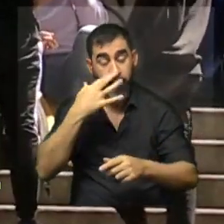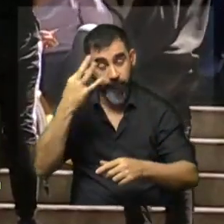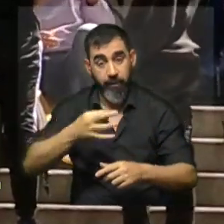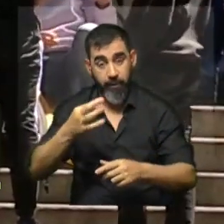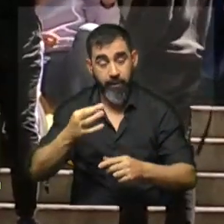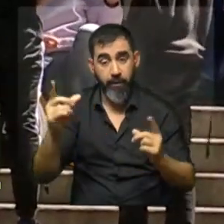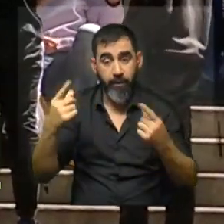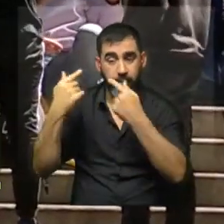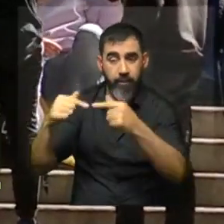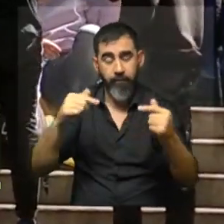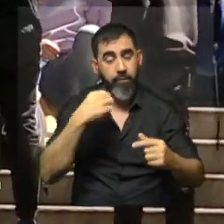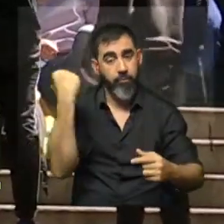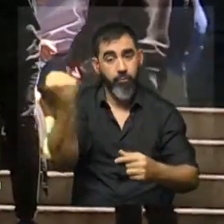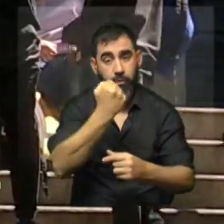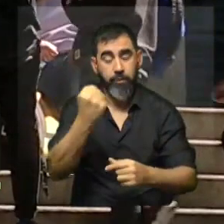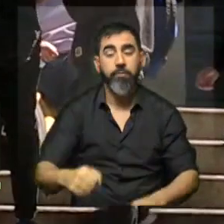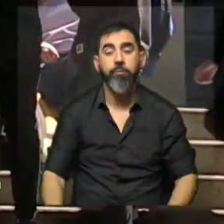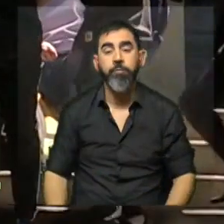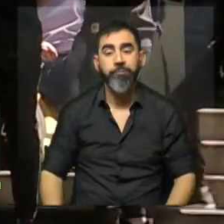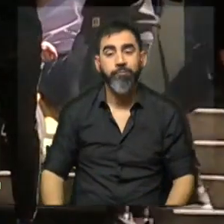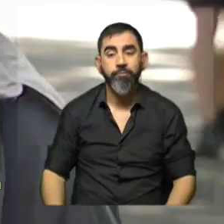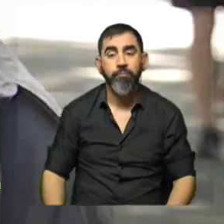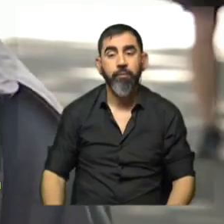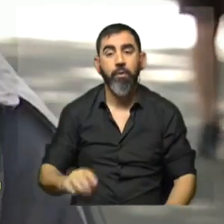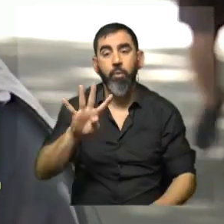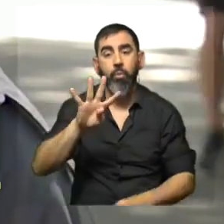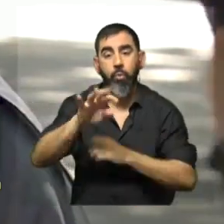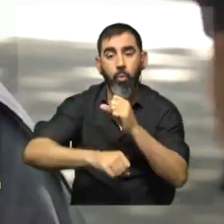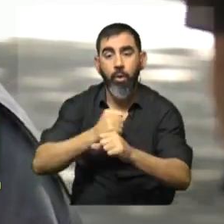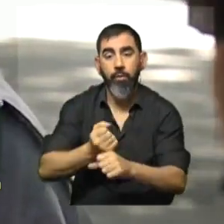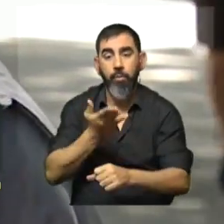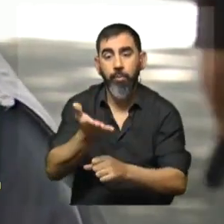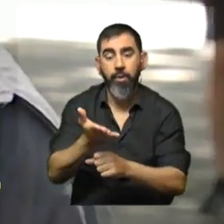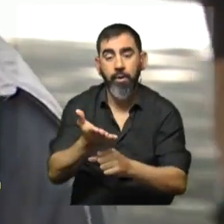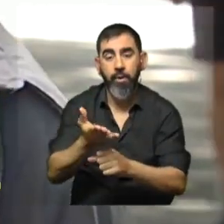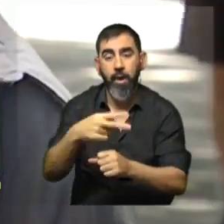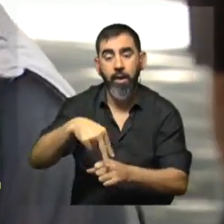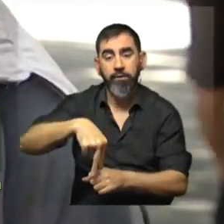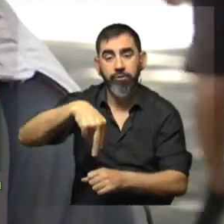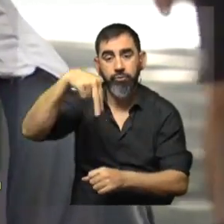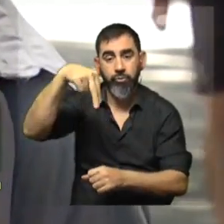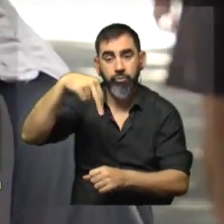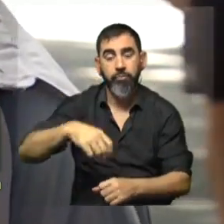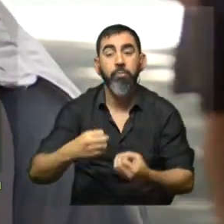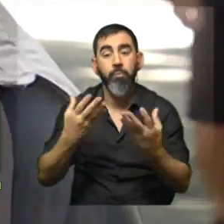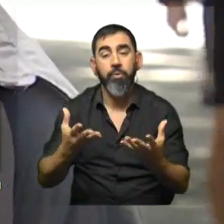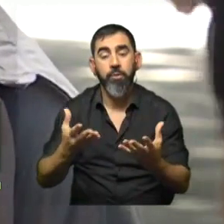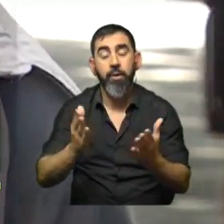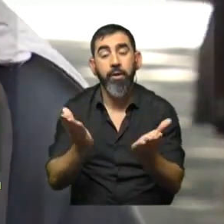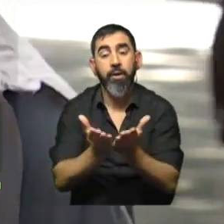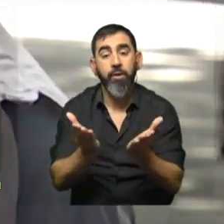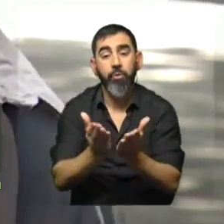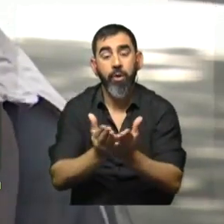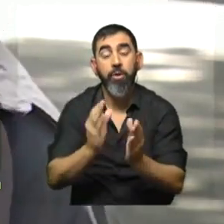es una diferencia enorme. Y también hace cuatro años que se está pidiendo el ascensor. Porque no, hay estudiantes